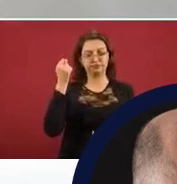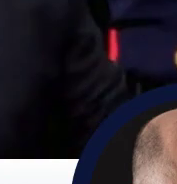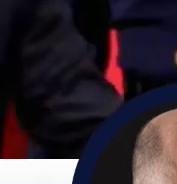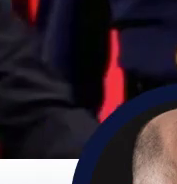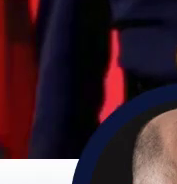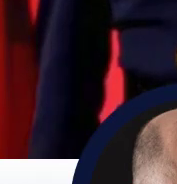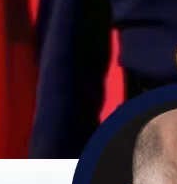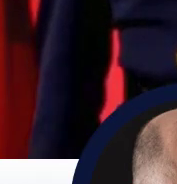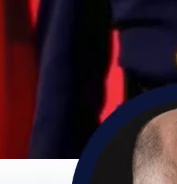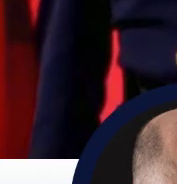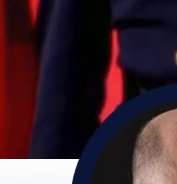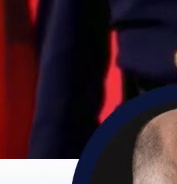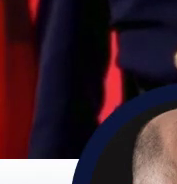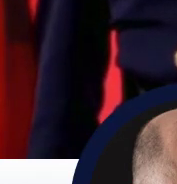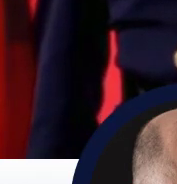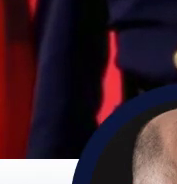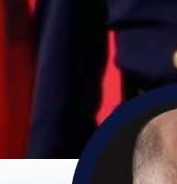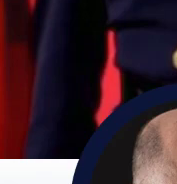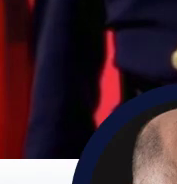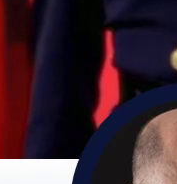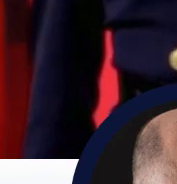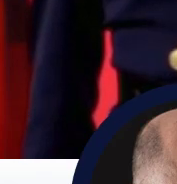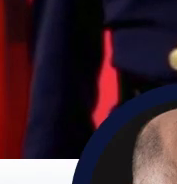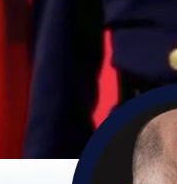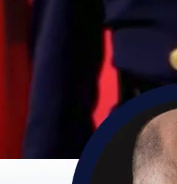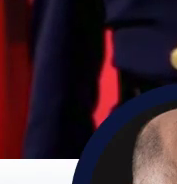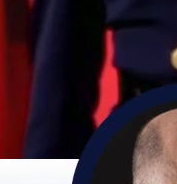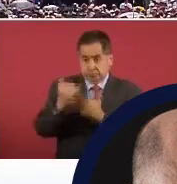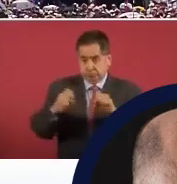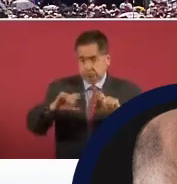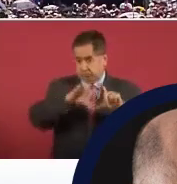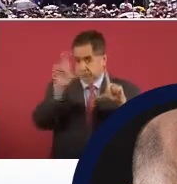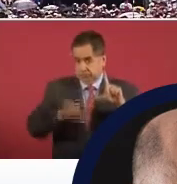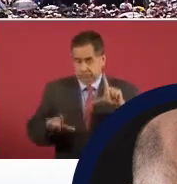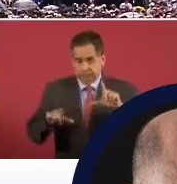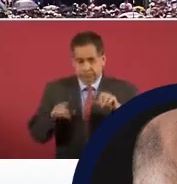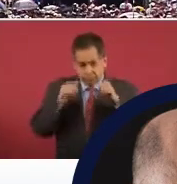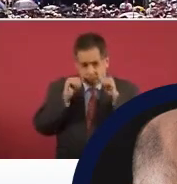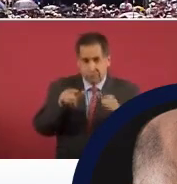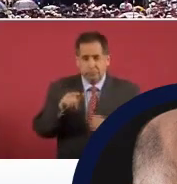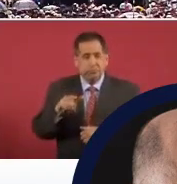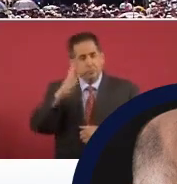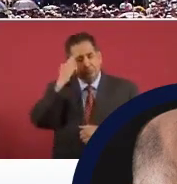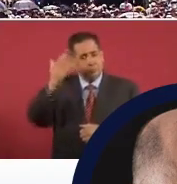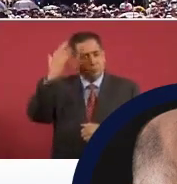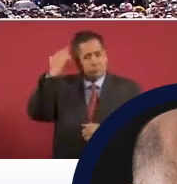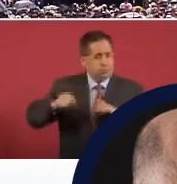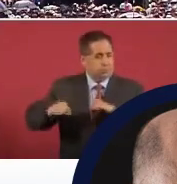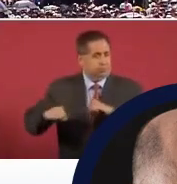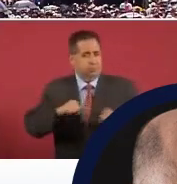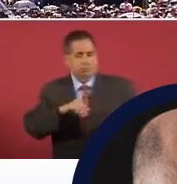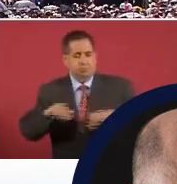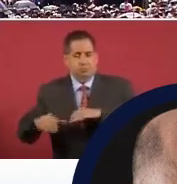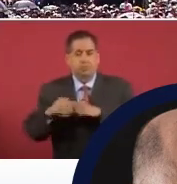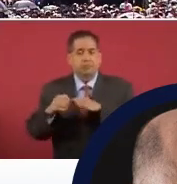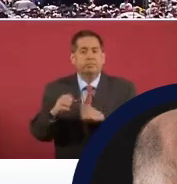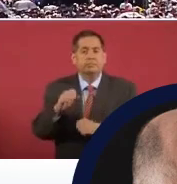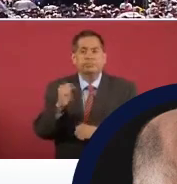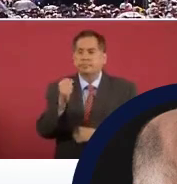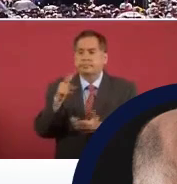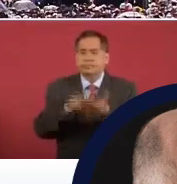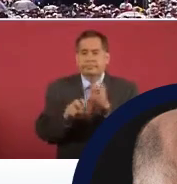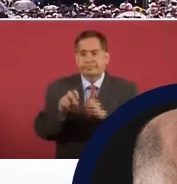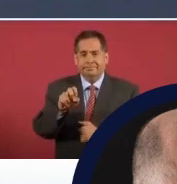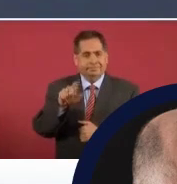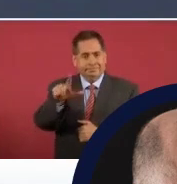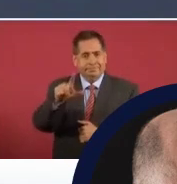Una imagen de honestidad y de mucha empatía con la gente. Esas dos no son variables de riesgo. No, el riesgo